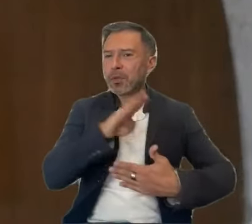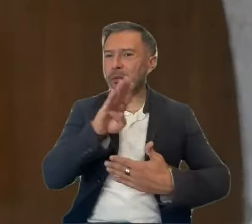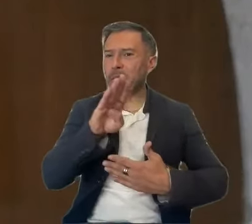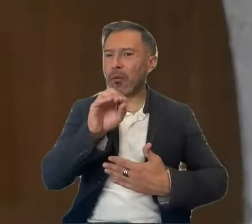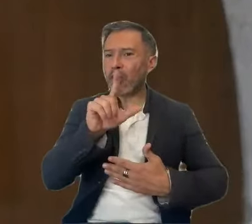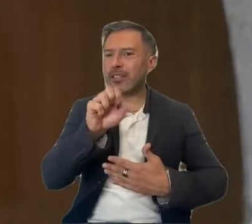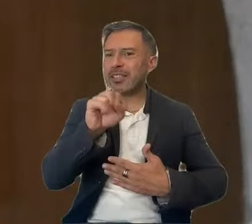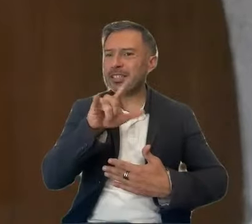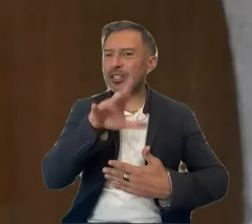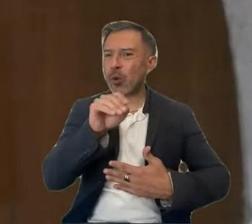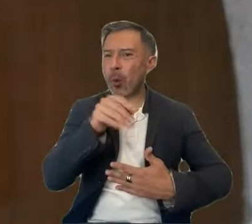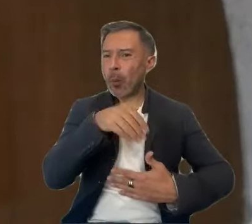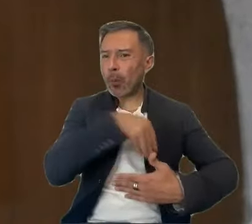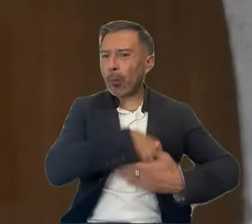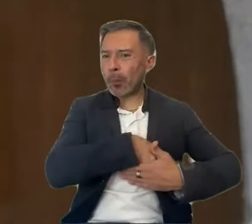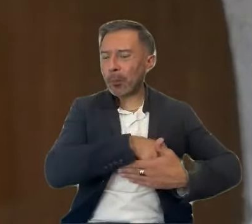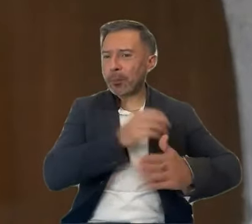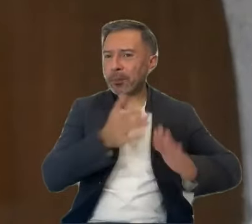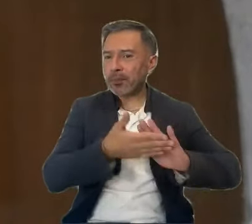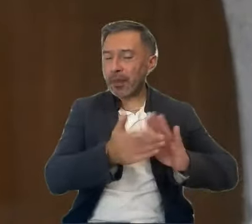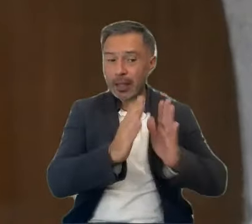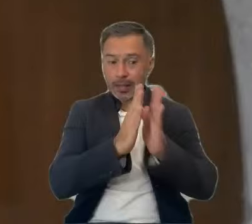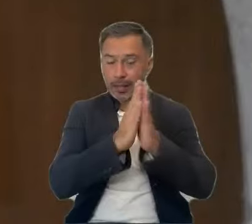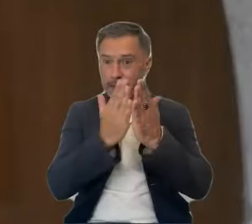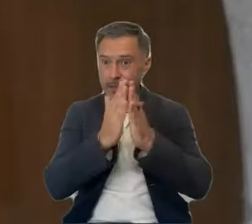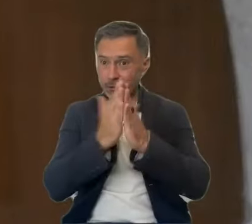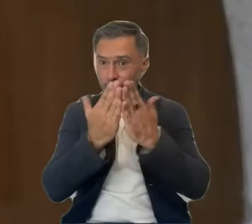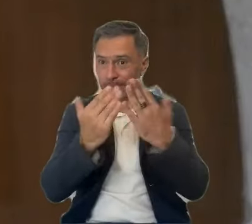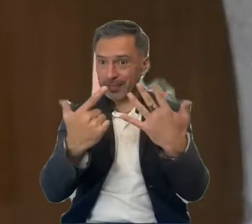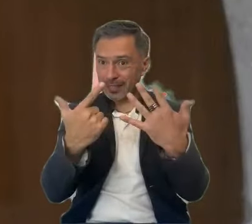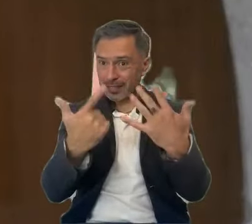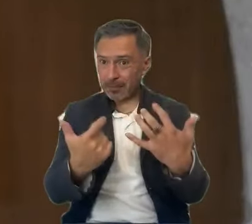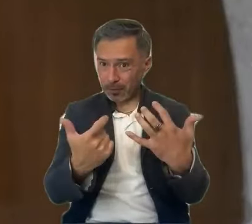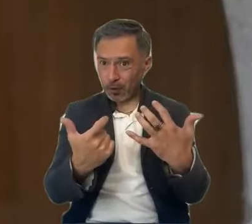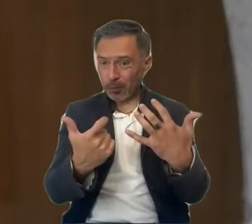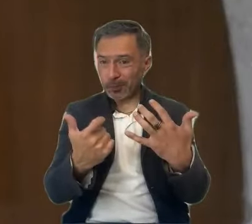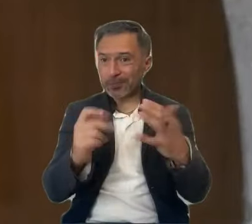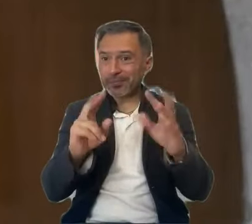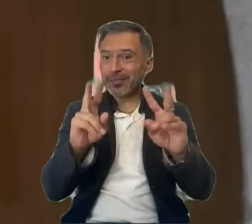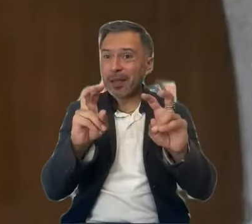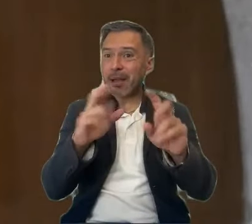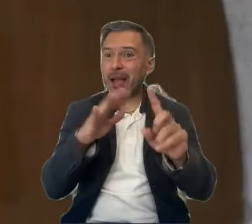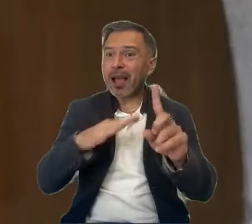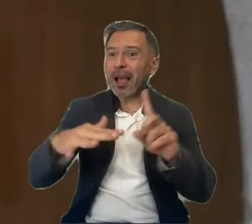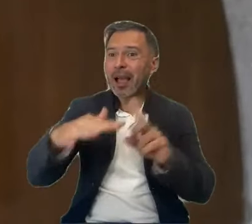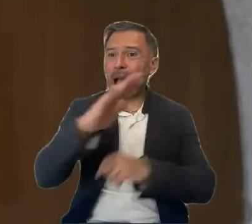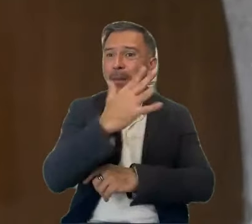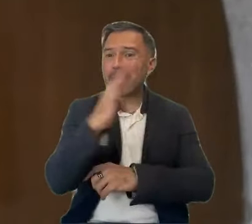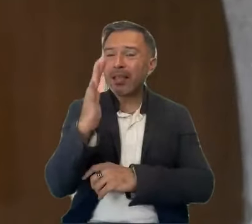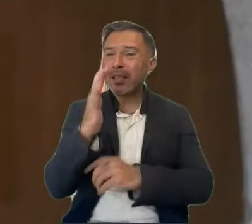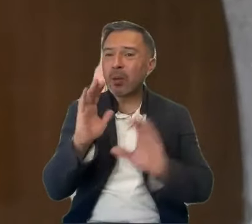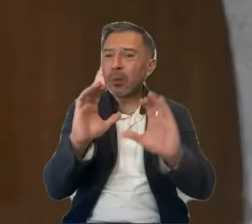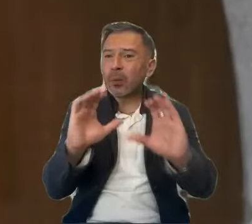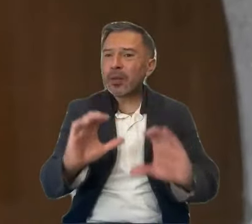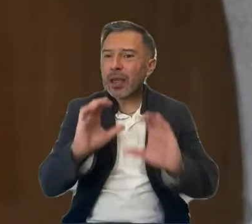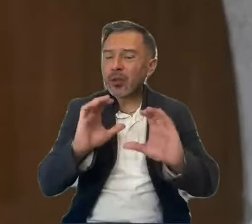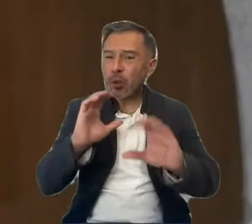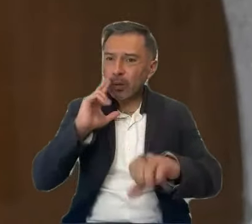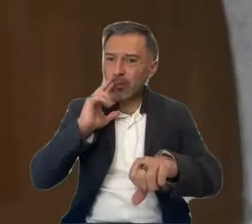el libro séptimo de responsabilidad ambiental y por eso el Estado de México no tiene